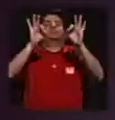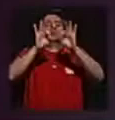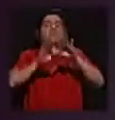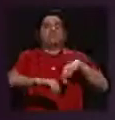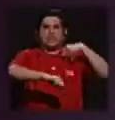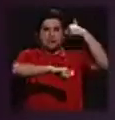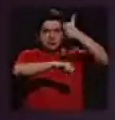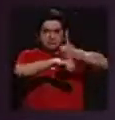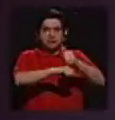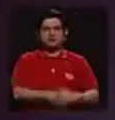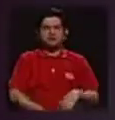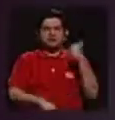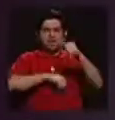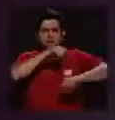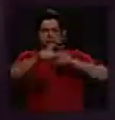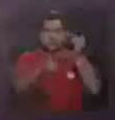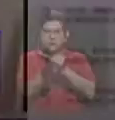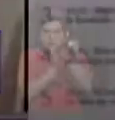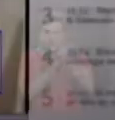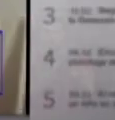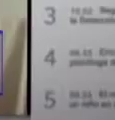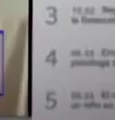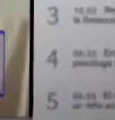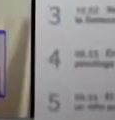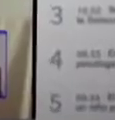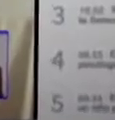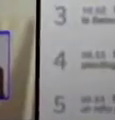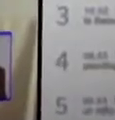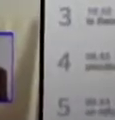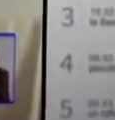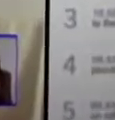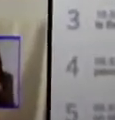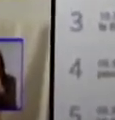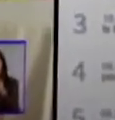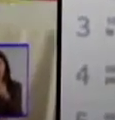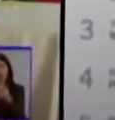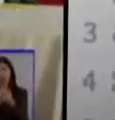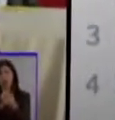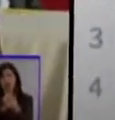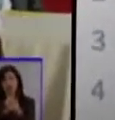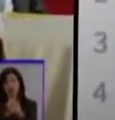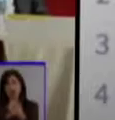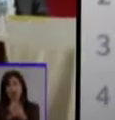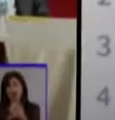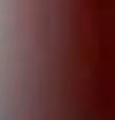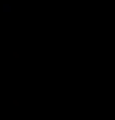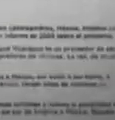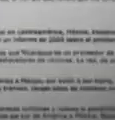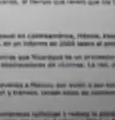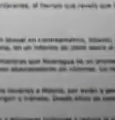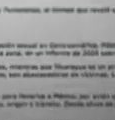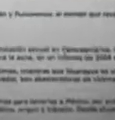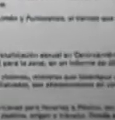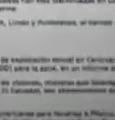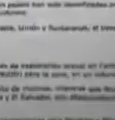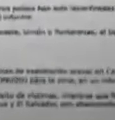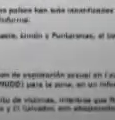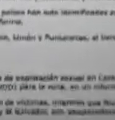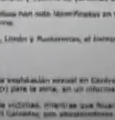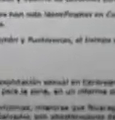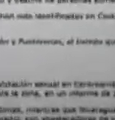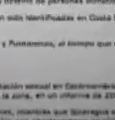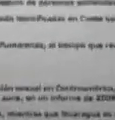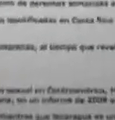sido marcados por los esfuerzos investigativos que se han realizado tanto desde la academia como desde distintas instituciones estatales